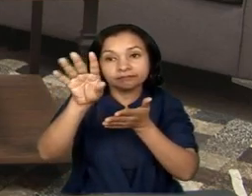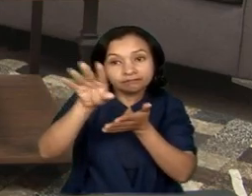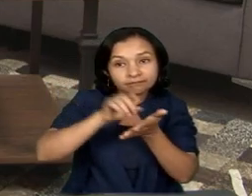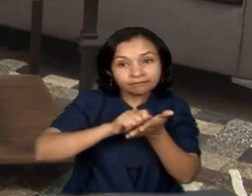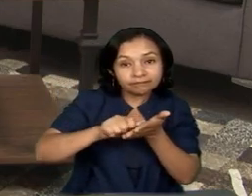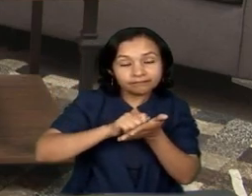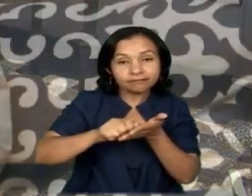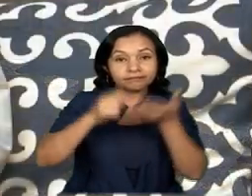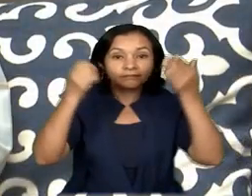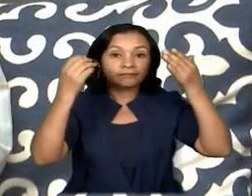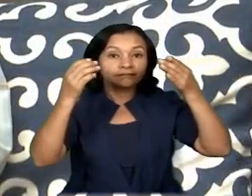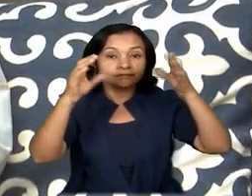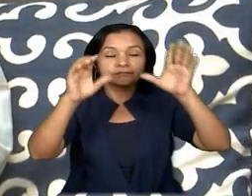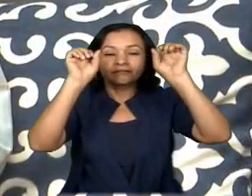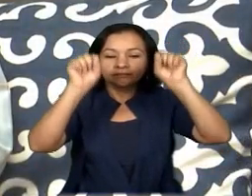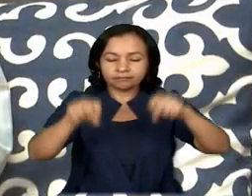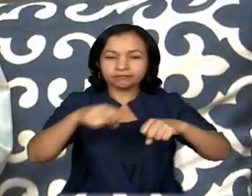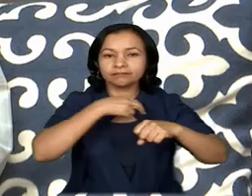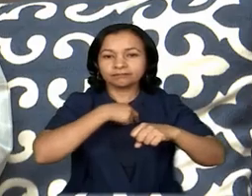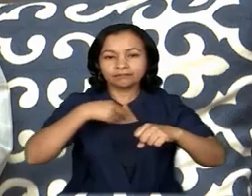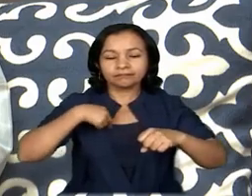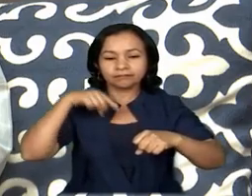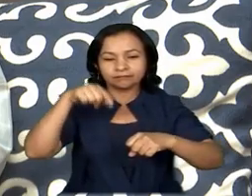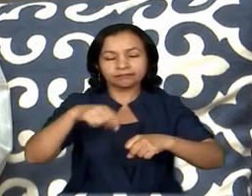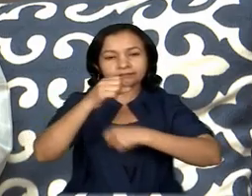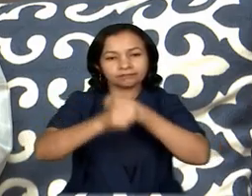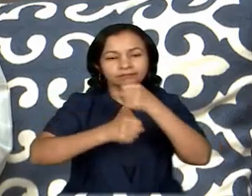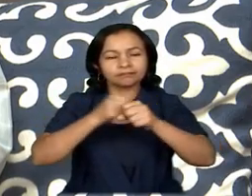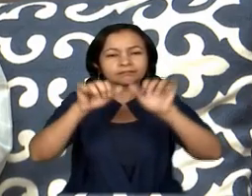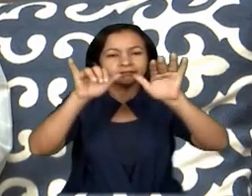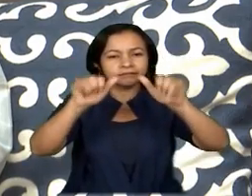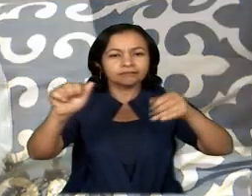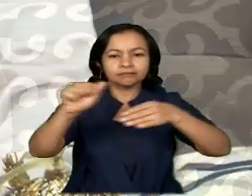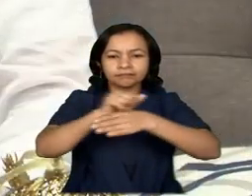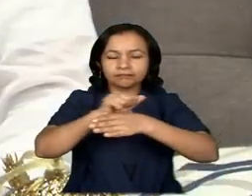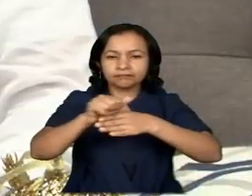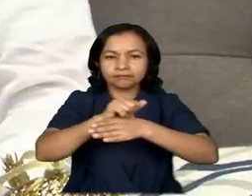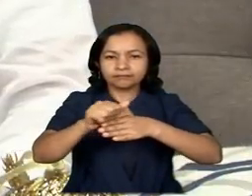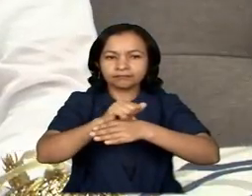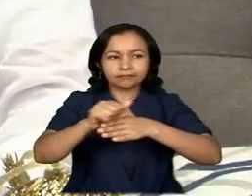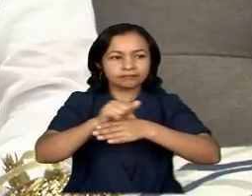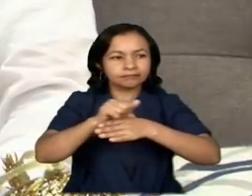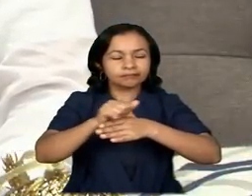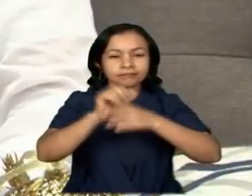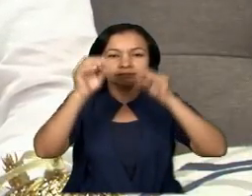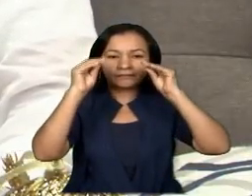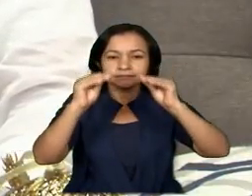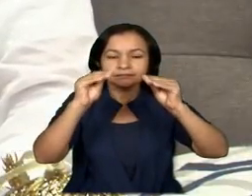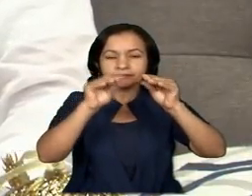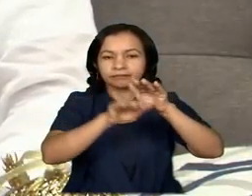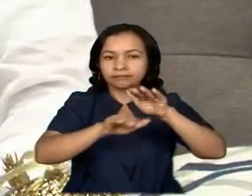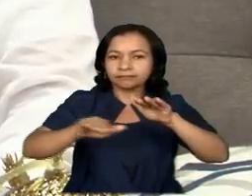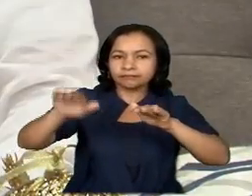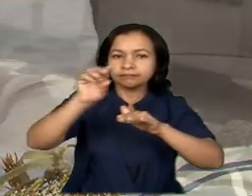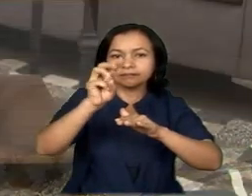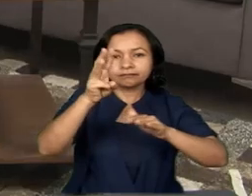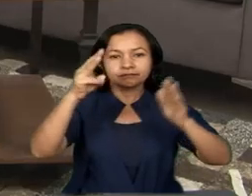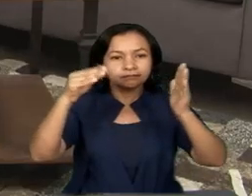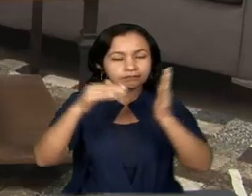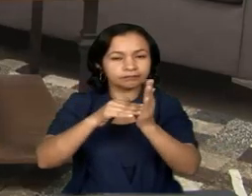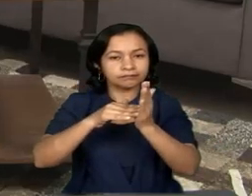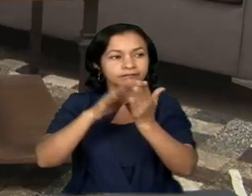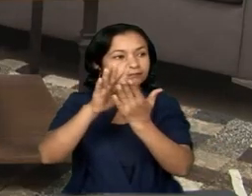Estamos hablando de cosas que se pueden hacer y que este año ya se ensayaron. Se puso en línea la plataforma educativa, más de 3.000